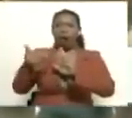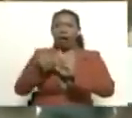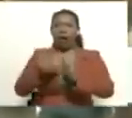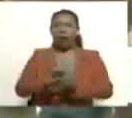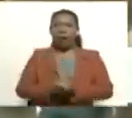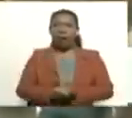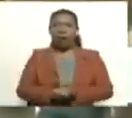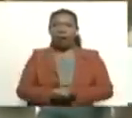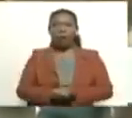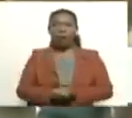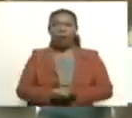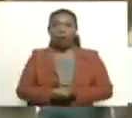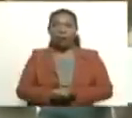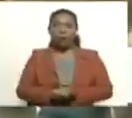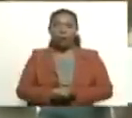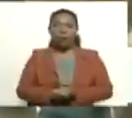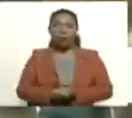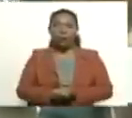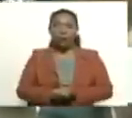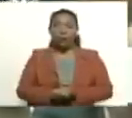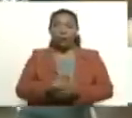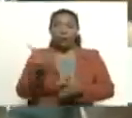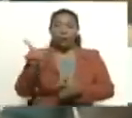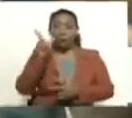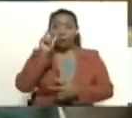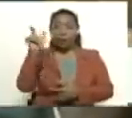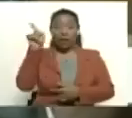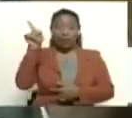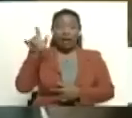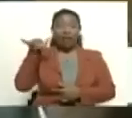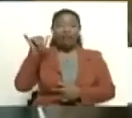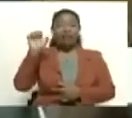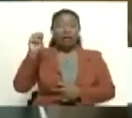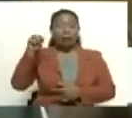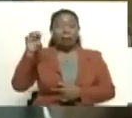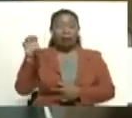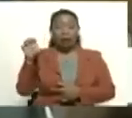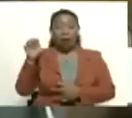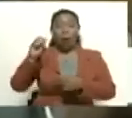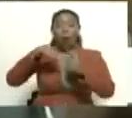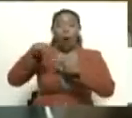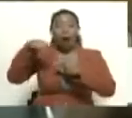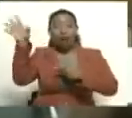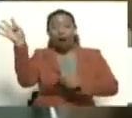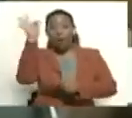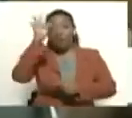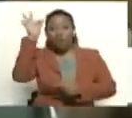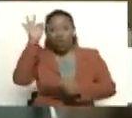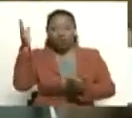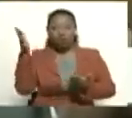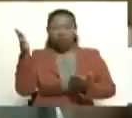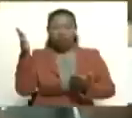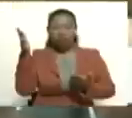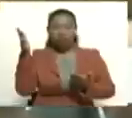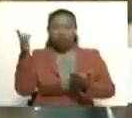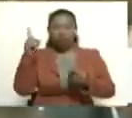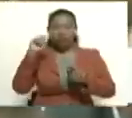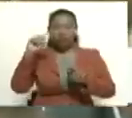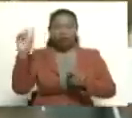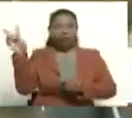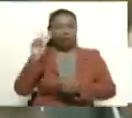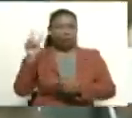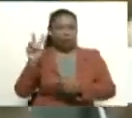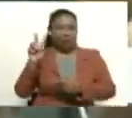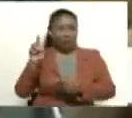Irán? ¿O las guerras en Yemen o en Afganistán? Por energía, y Venezuela no es